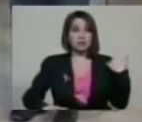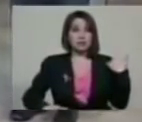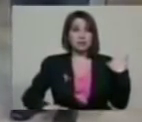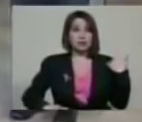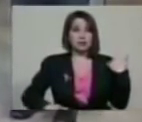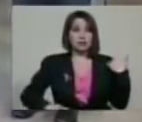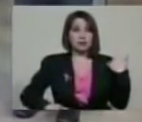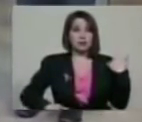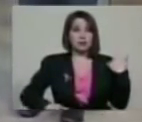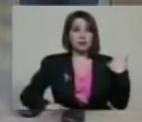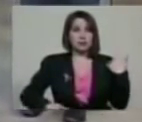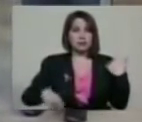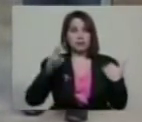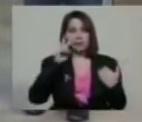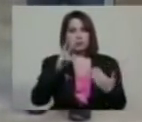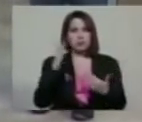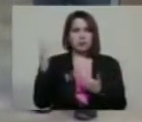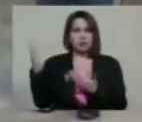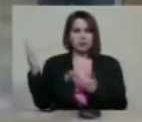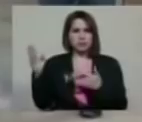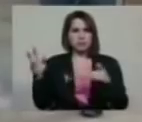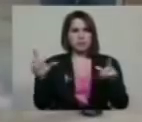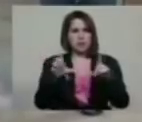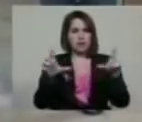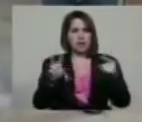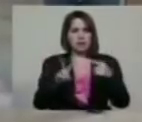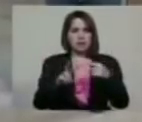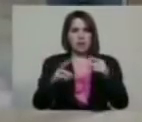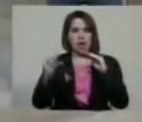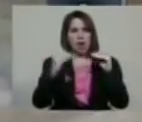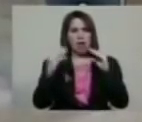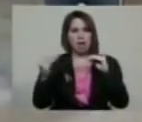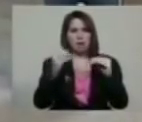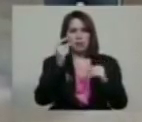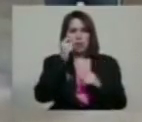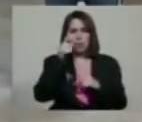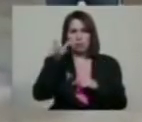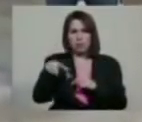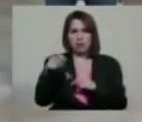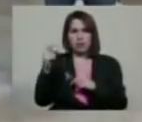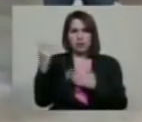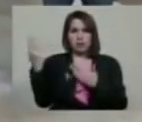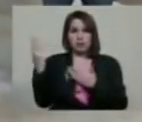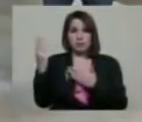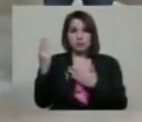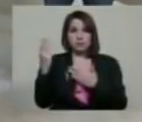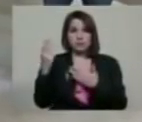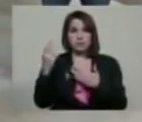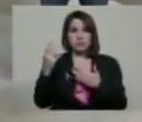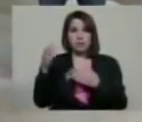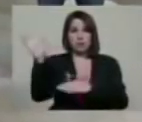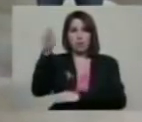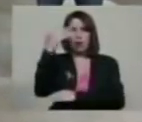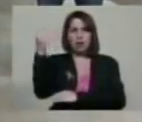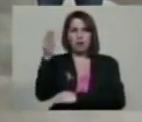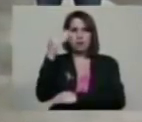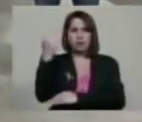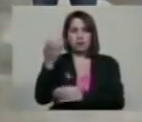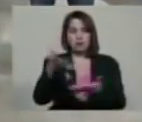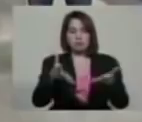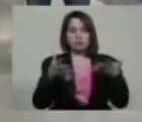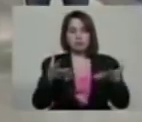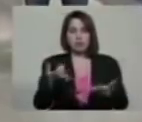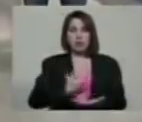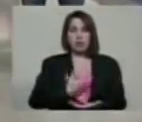apreciando a través de las pantallas, continúa conversando con Carlos Páez, uno de los abanderados por obtener